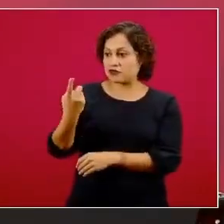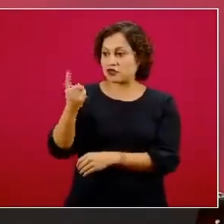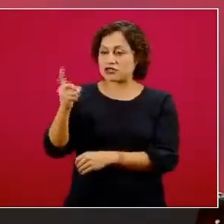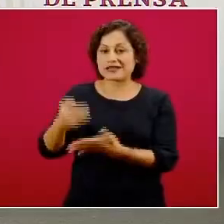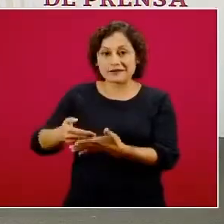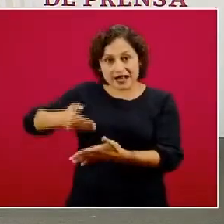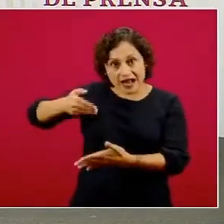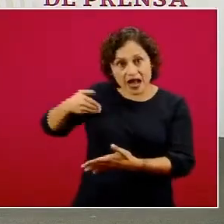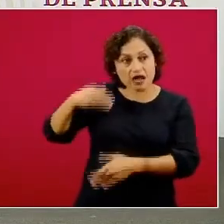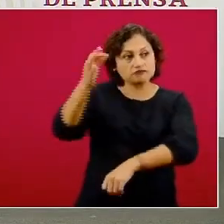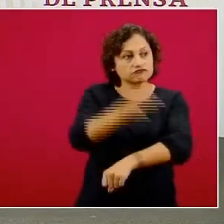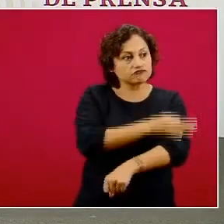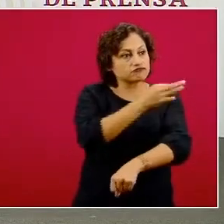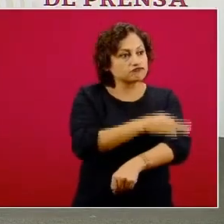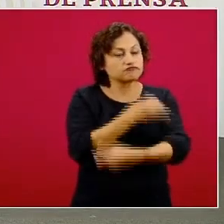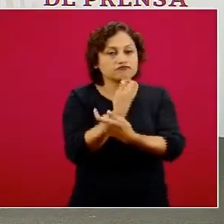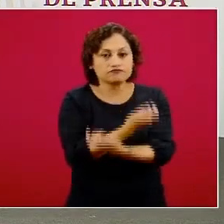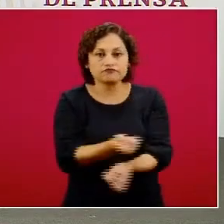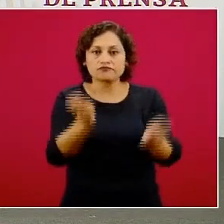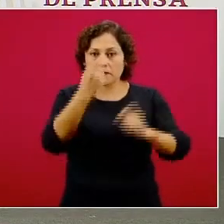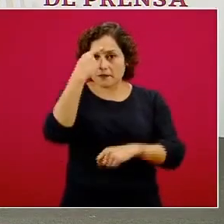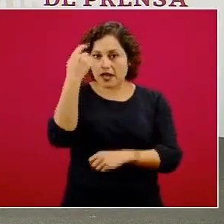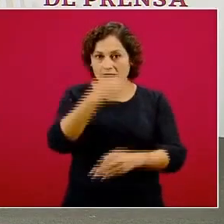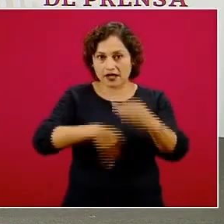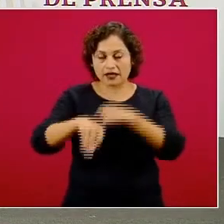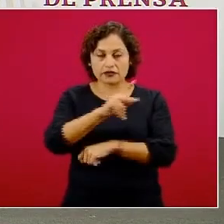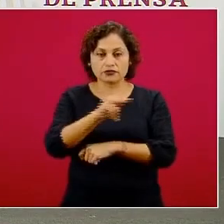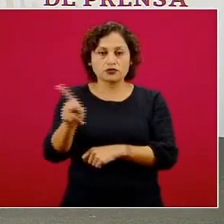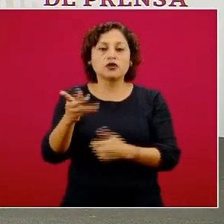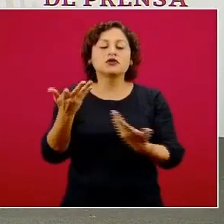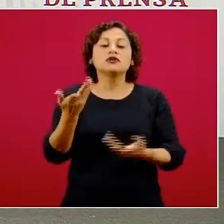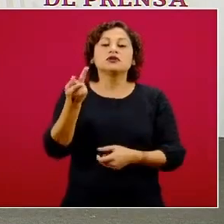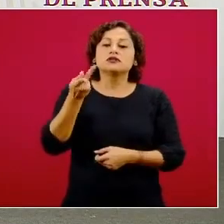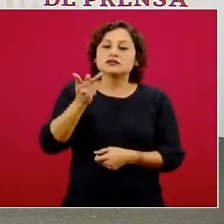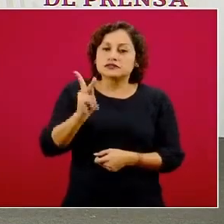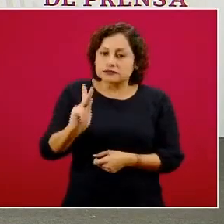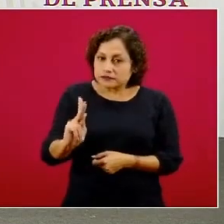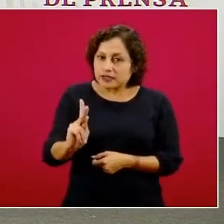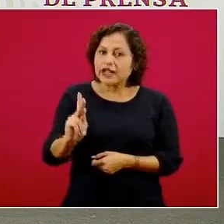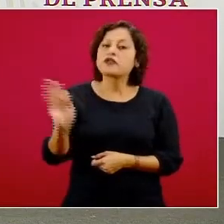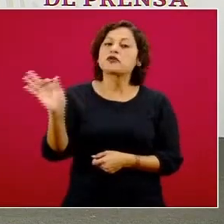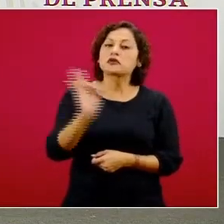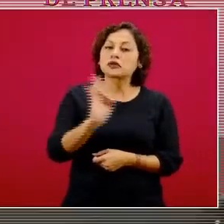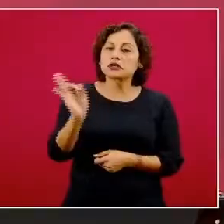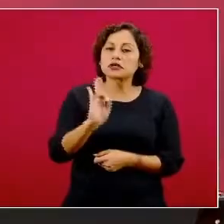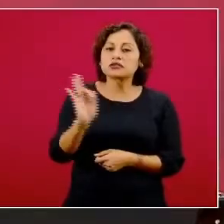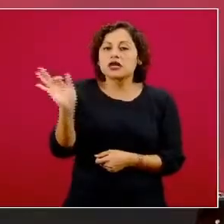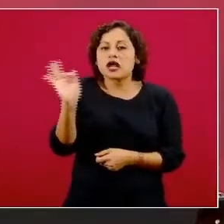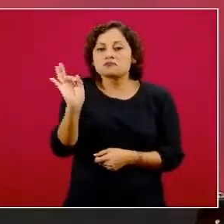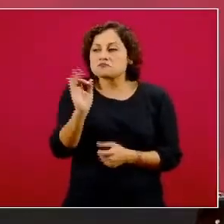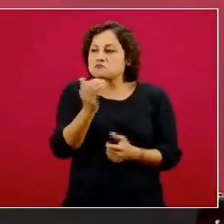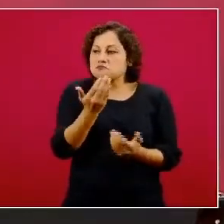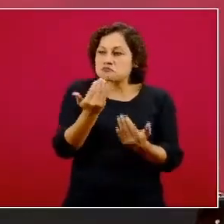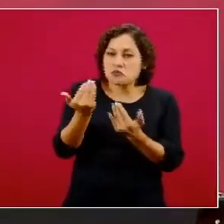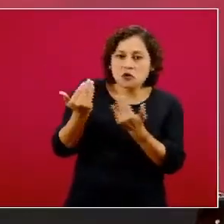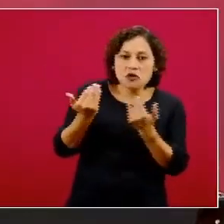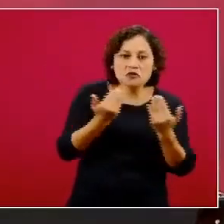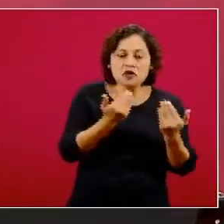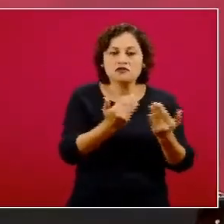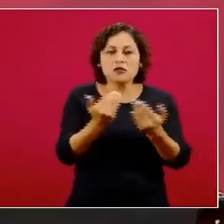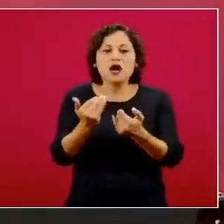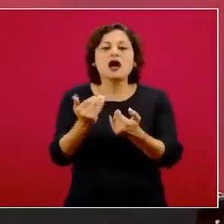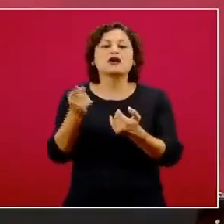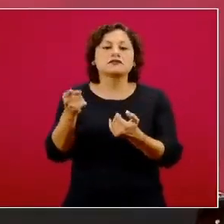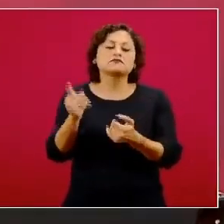un poco? Probablemente. Sin embargo, también al momento en que se empiece a aplicar en todas las instituciones, se tendrá también